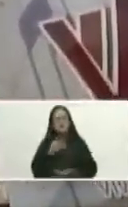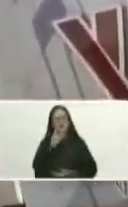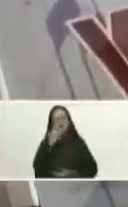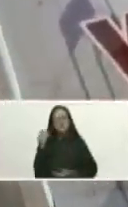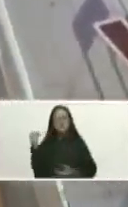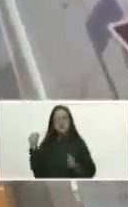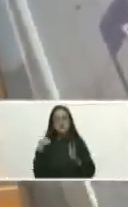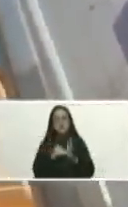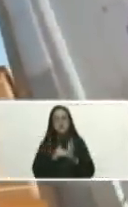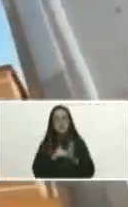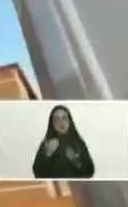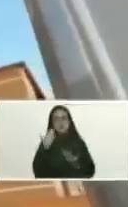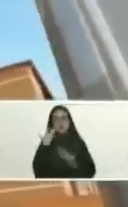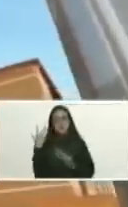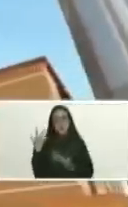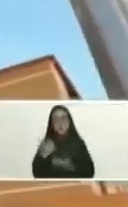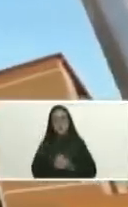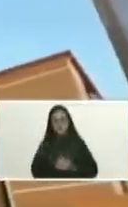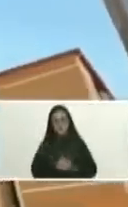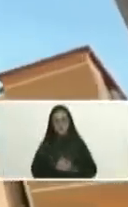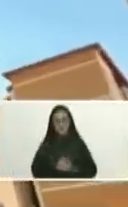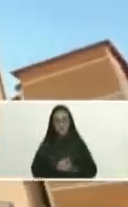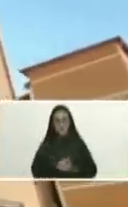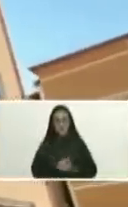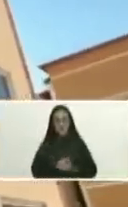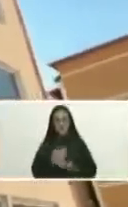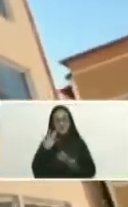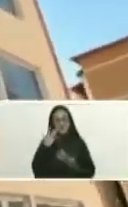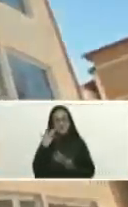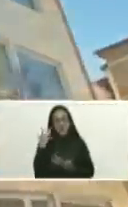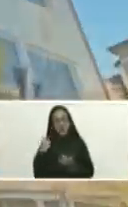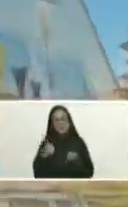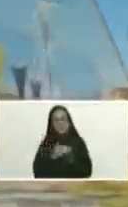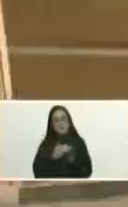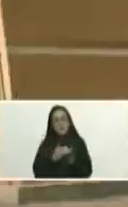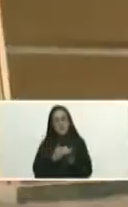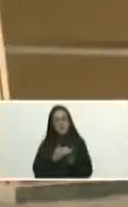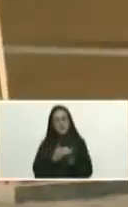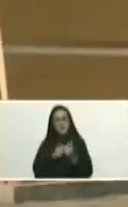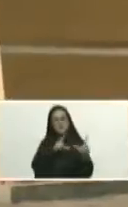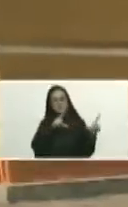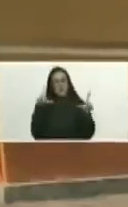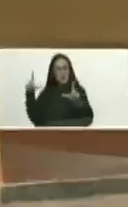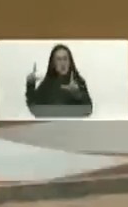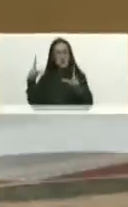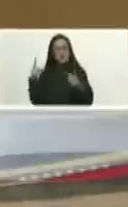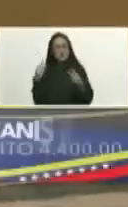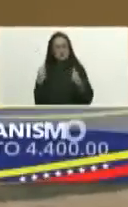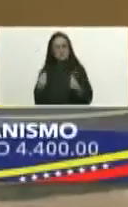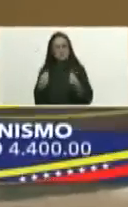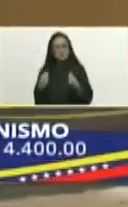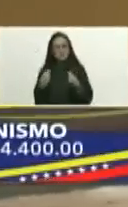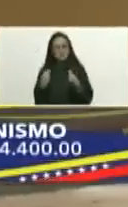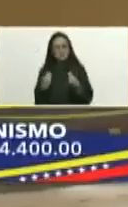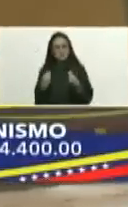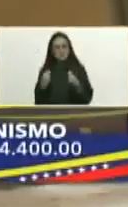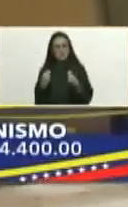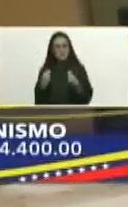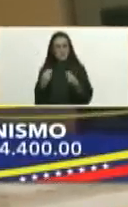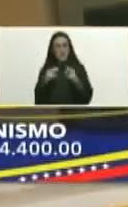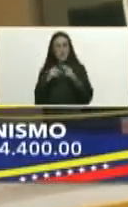4.400.000. Usted puede observar, presidente, en las imágenes de apoyo, la calidad de